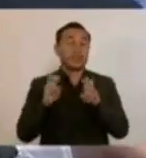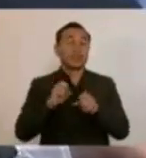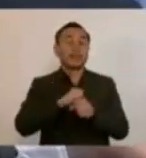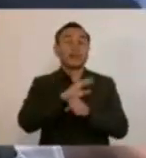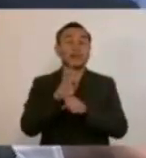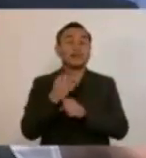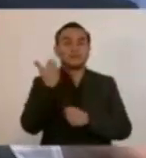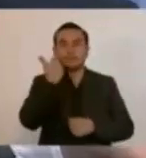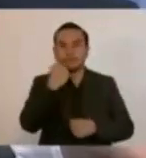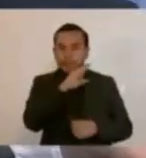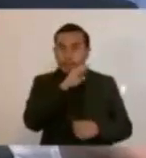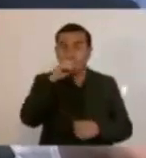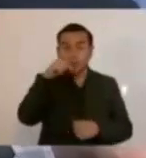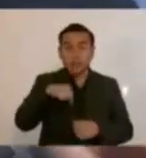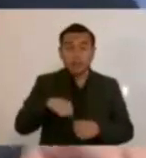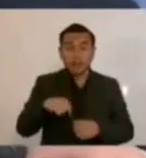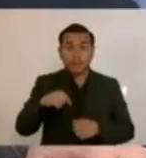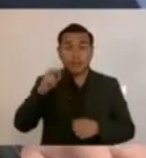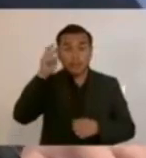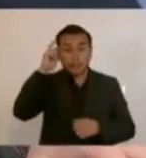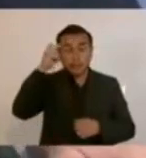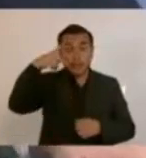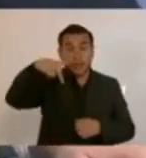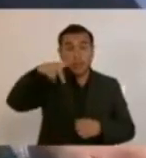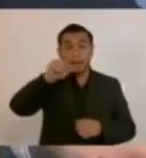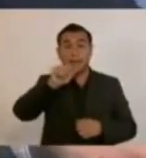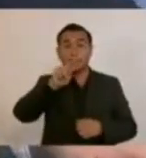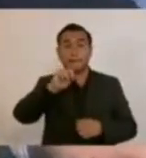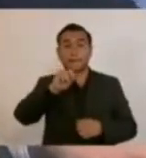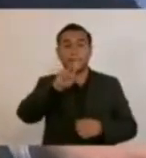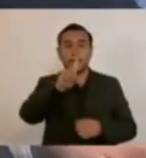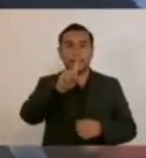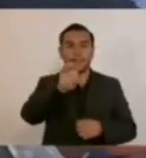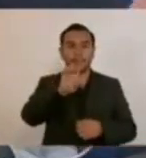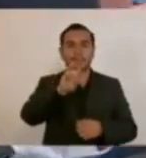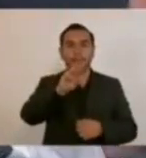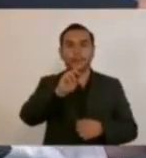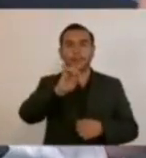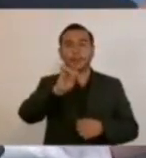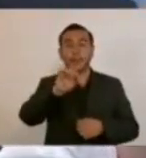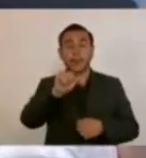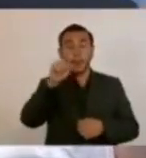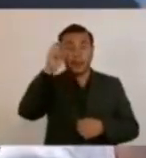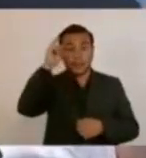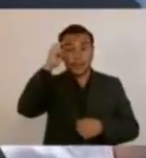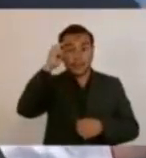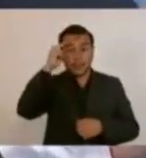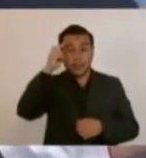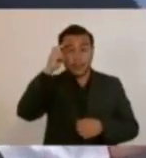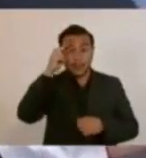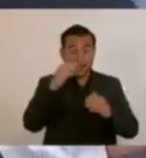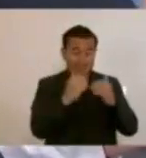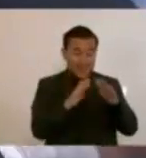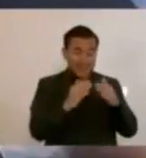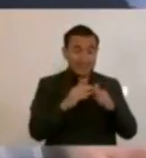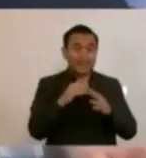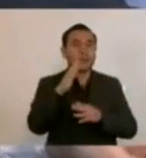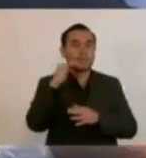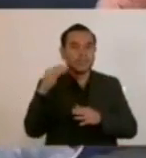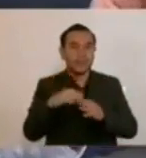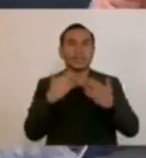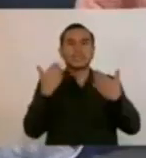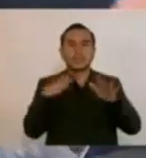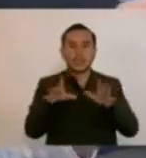la declaratoria hoy de una pandemia lo que está diciendo es: hay una expansión geográfica, como usted lo planteó,